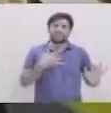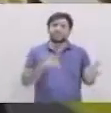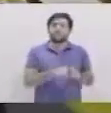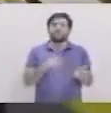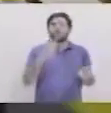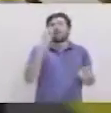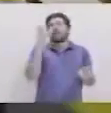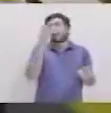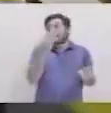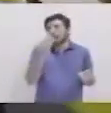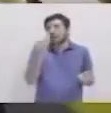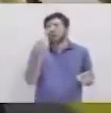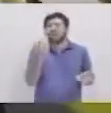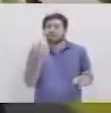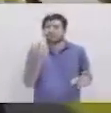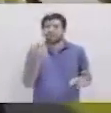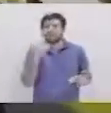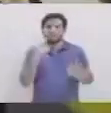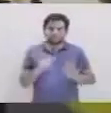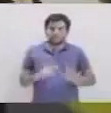cuando pasa esto.